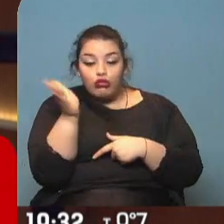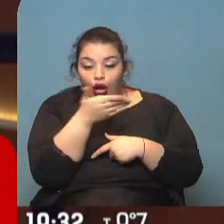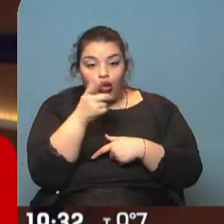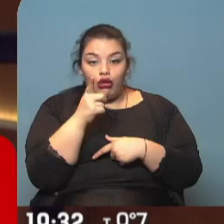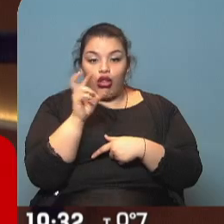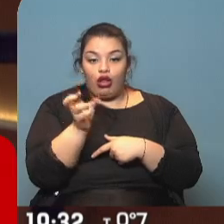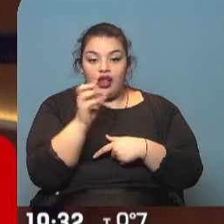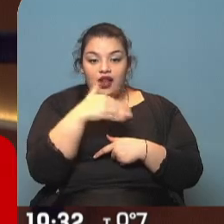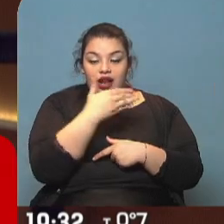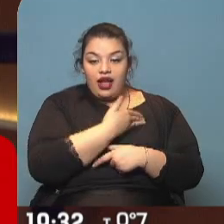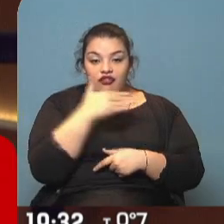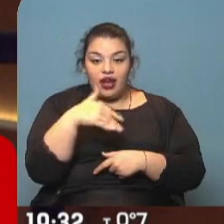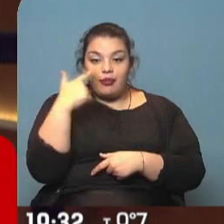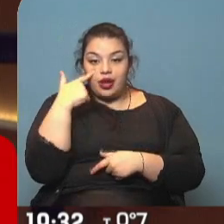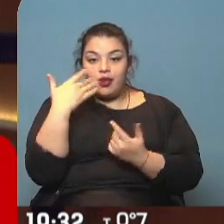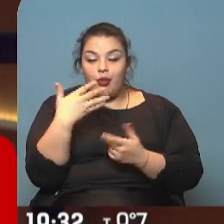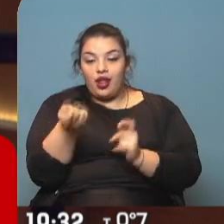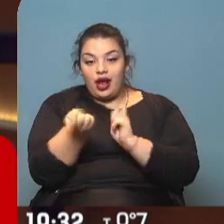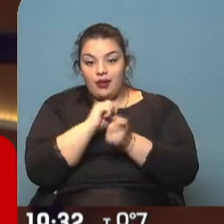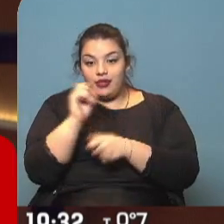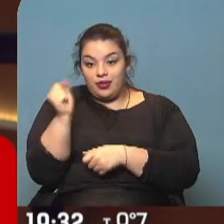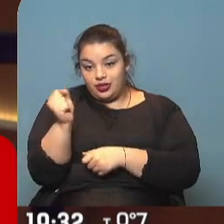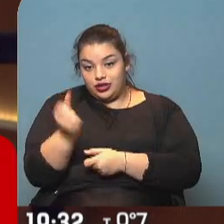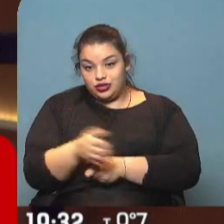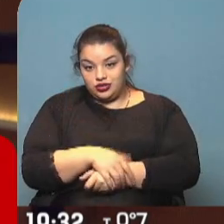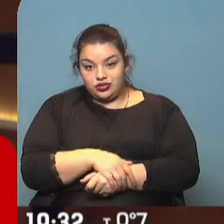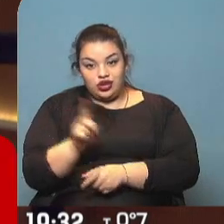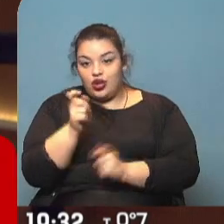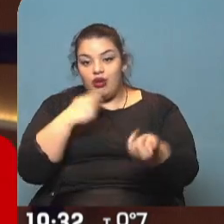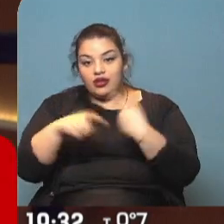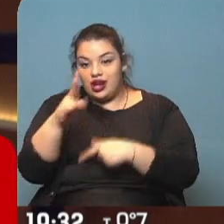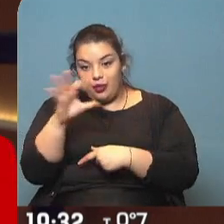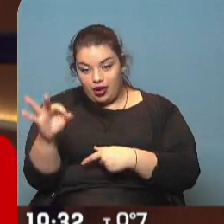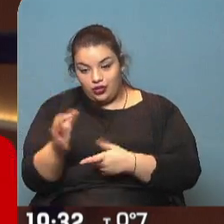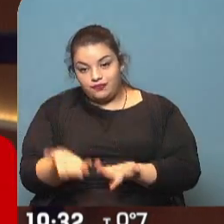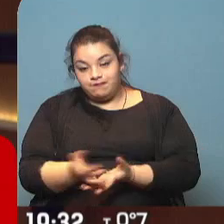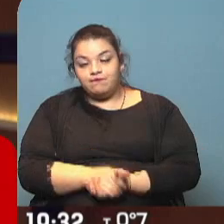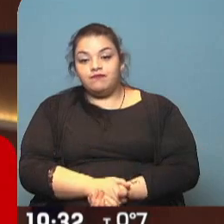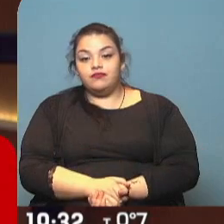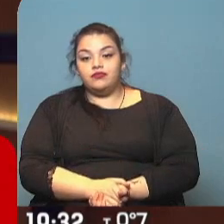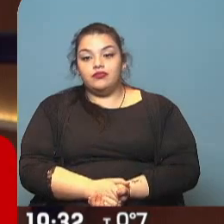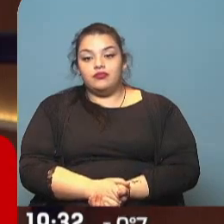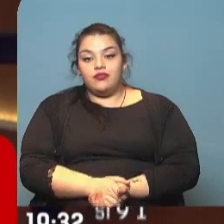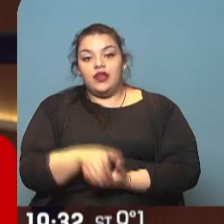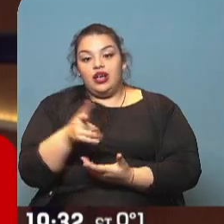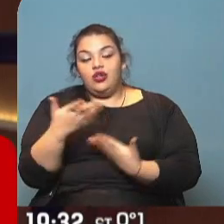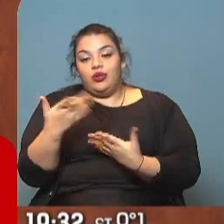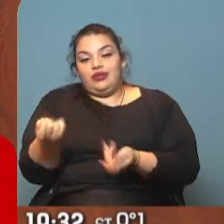para financiar la caja en pesos en el mercado de cambios. Ya no se los va a vender al Banco Central. Entonces eso compensa un